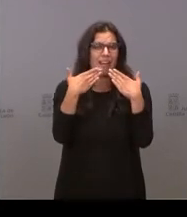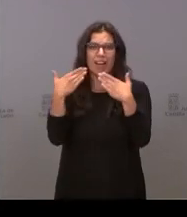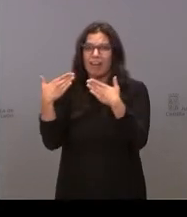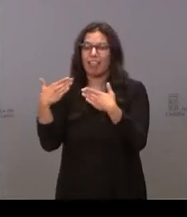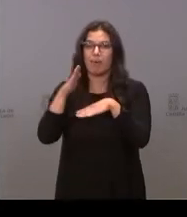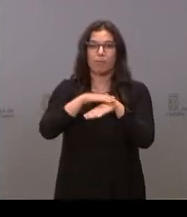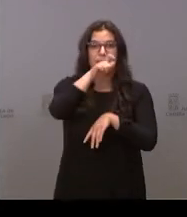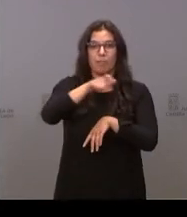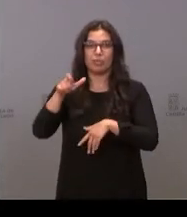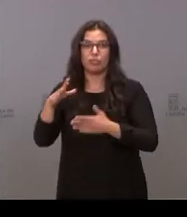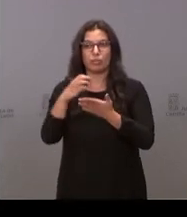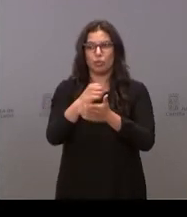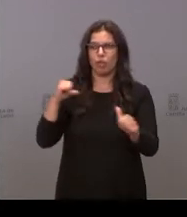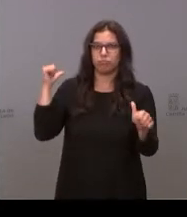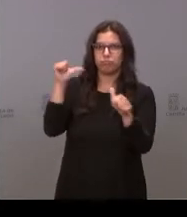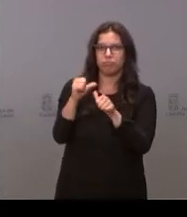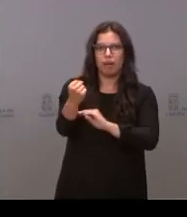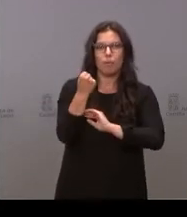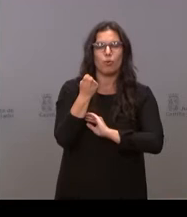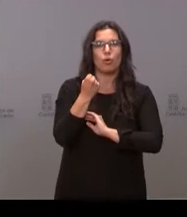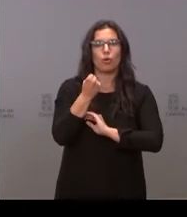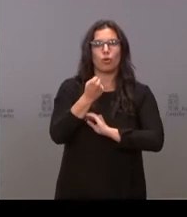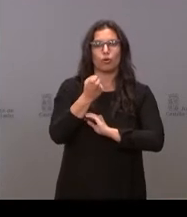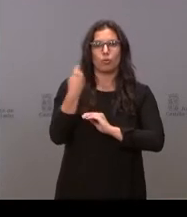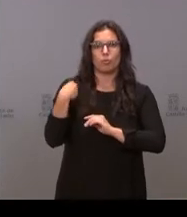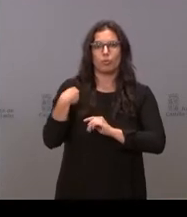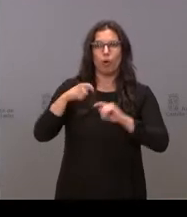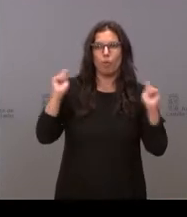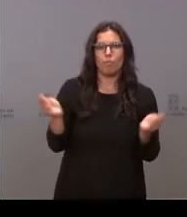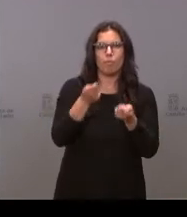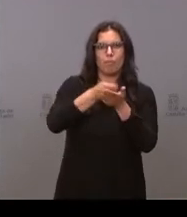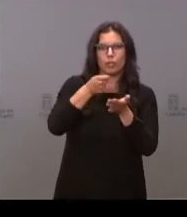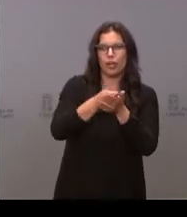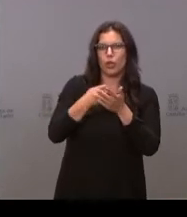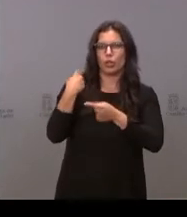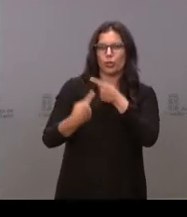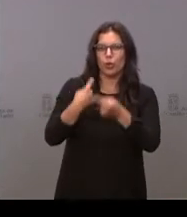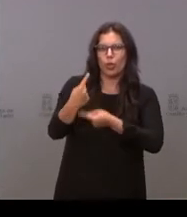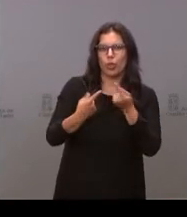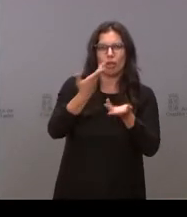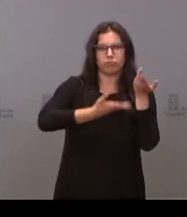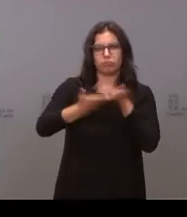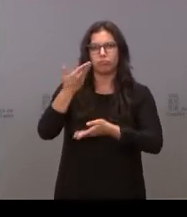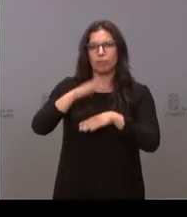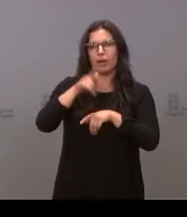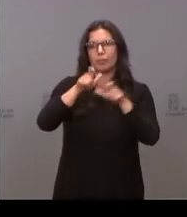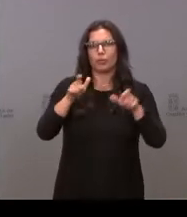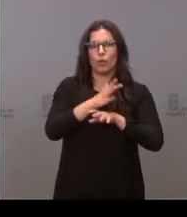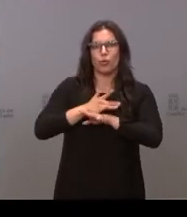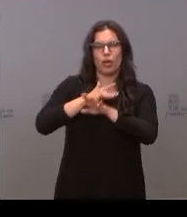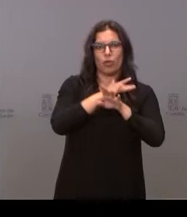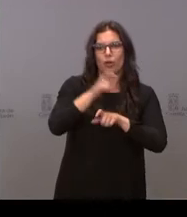esas personas que nos han estado apoyando, para todos esos patrocinadores que siempre han estado ahí en el día a día, para nuestros jugadores, para nuestros